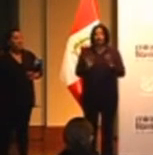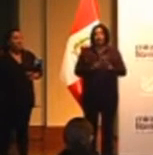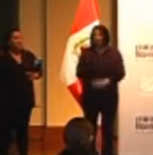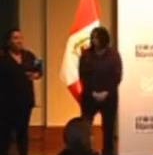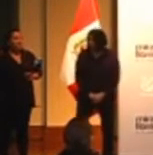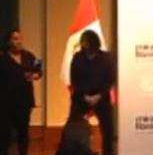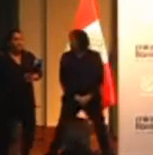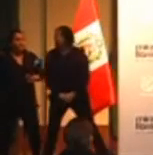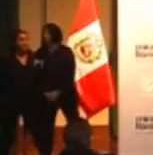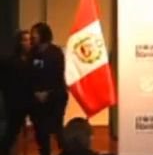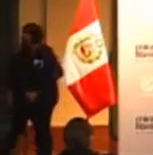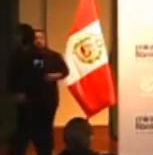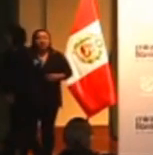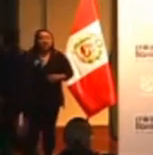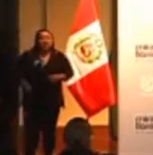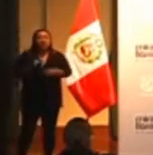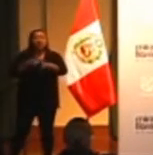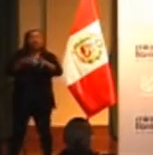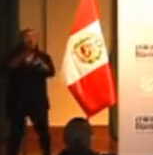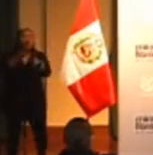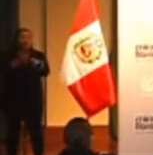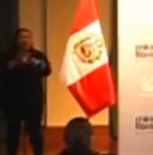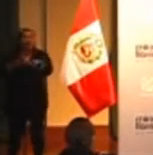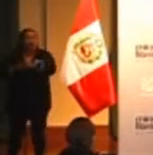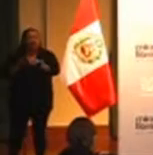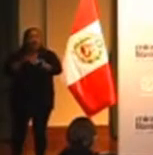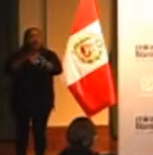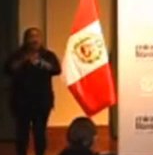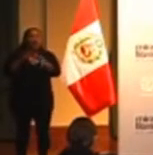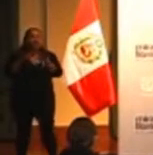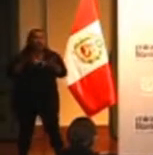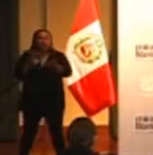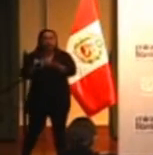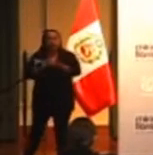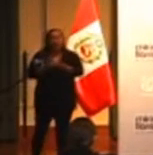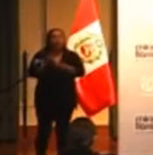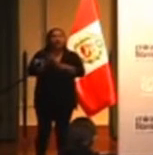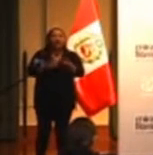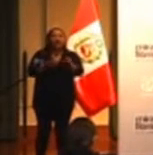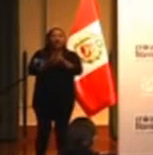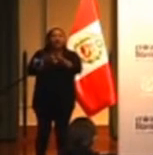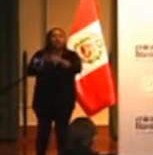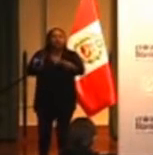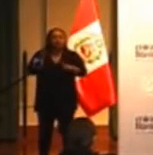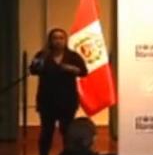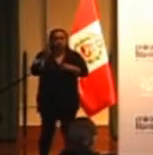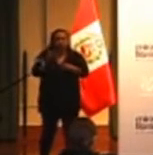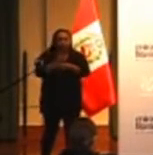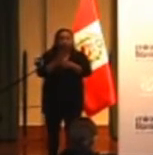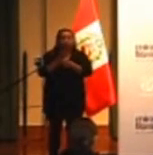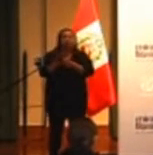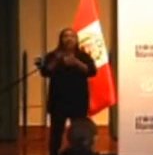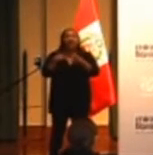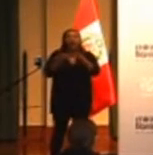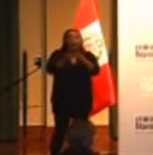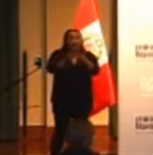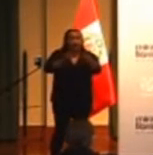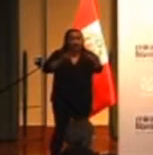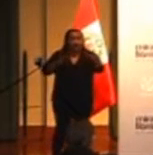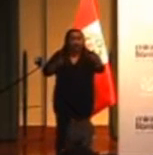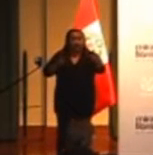pero además también habían temas de seguridad ciudadana. Y eso es lo que se mantiene. A dos clics de distancia